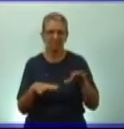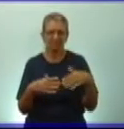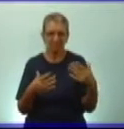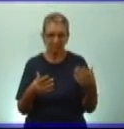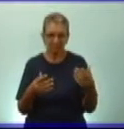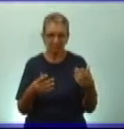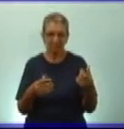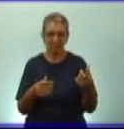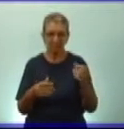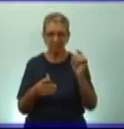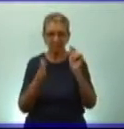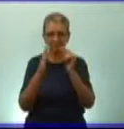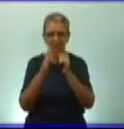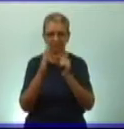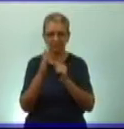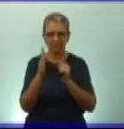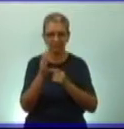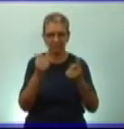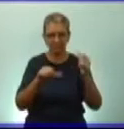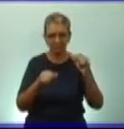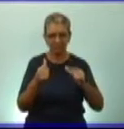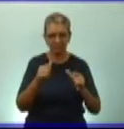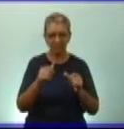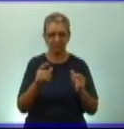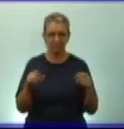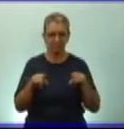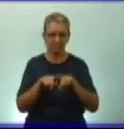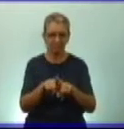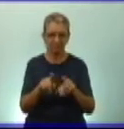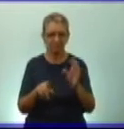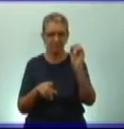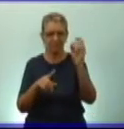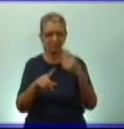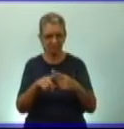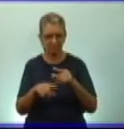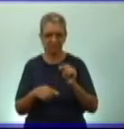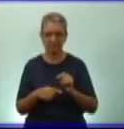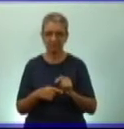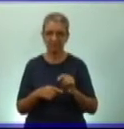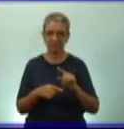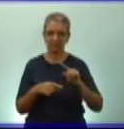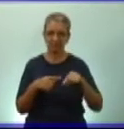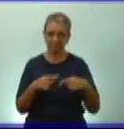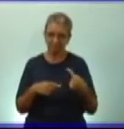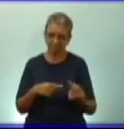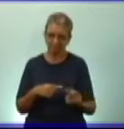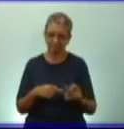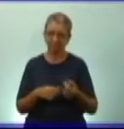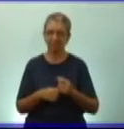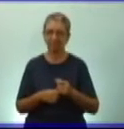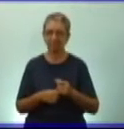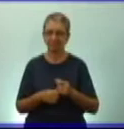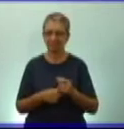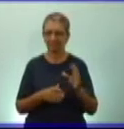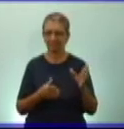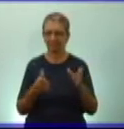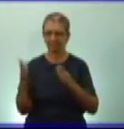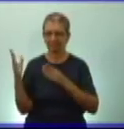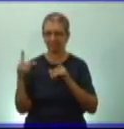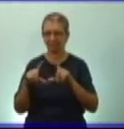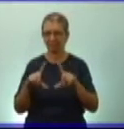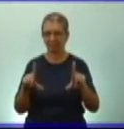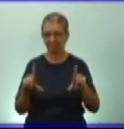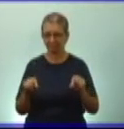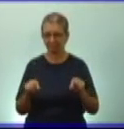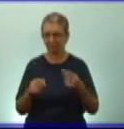químico que acompaña al oxígeno en cada una de estas fórmulas químicas. Pasemos entonces a la siguiente imagen, donde tenemos